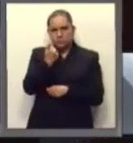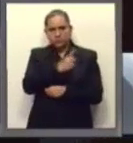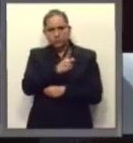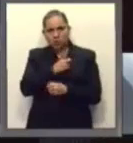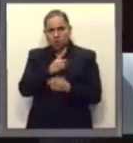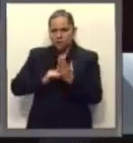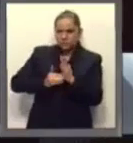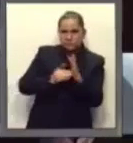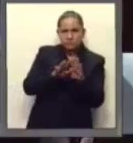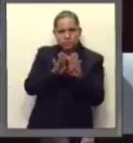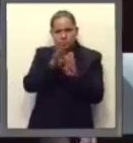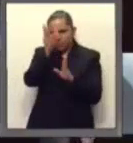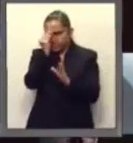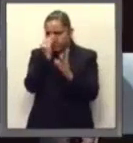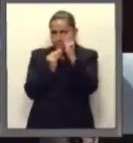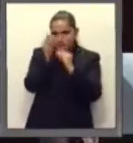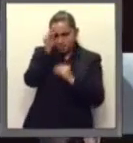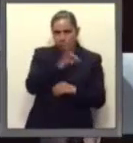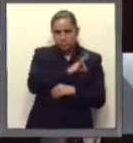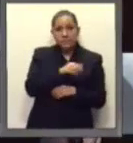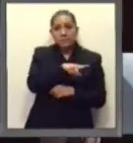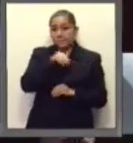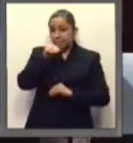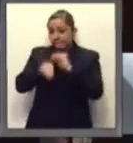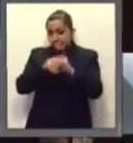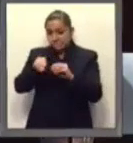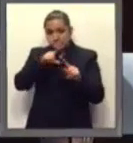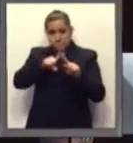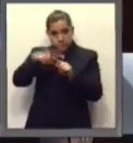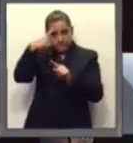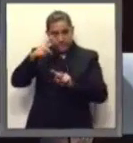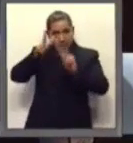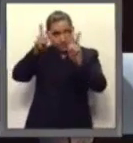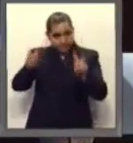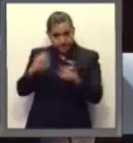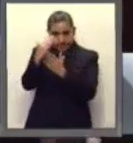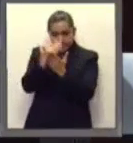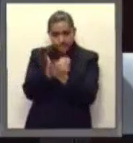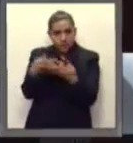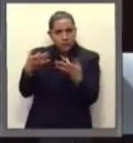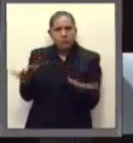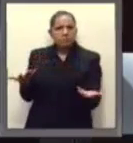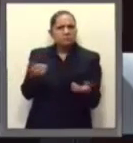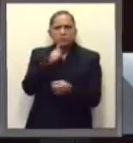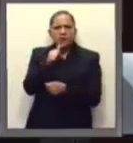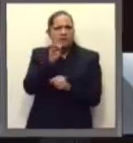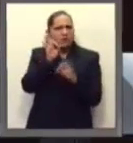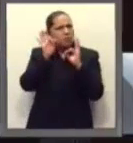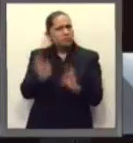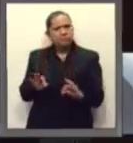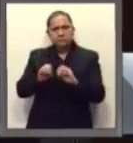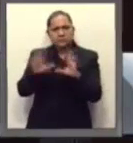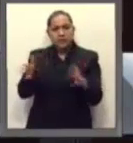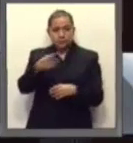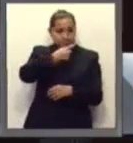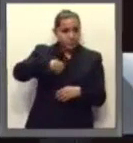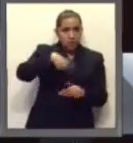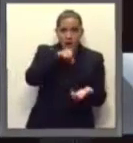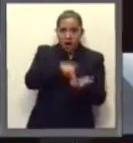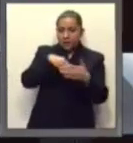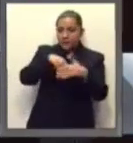embargo, nuestro papel en la definición de los contenidos curriculares sigue siendo inexistente. Nuestra incidencia en la vida escolar se restringe